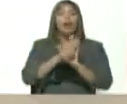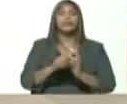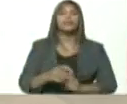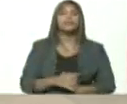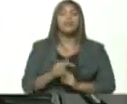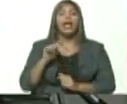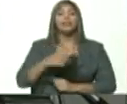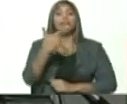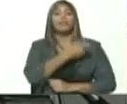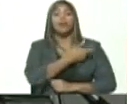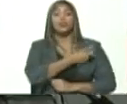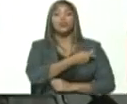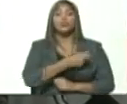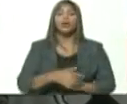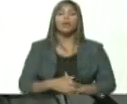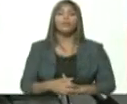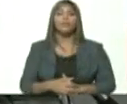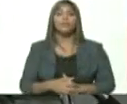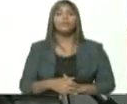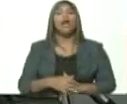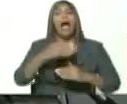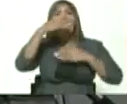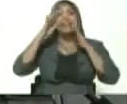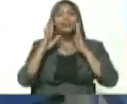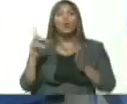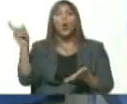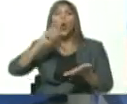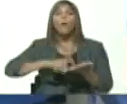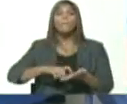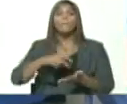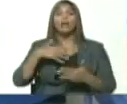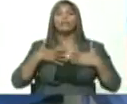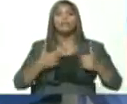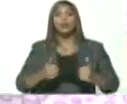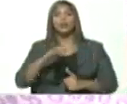vacunas vienen a completar la salud de nuestros niños y de nuestras